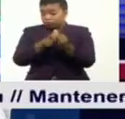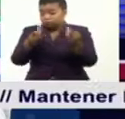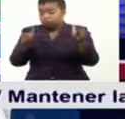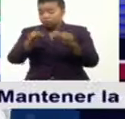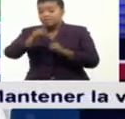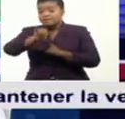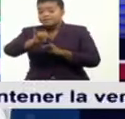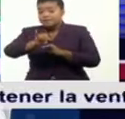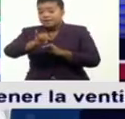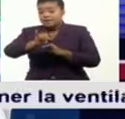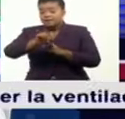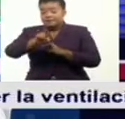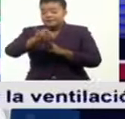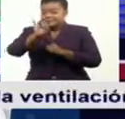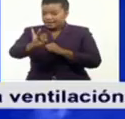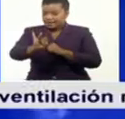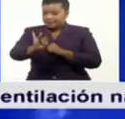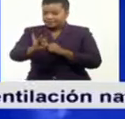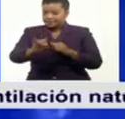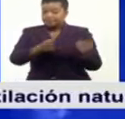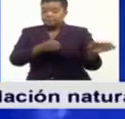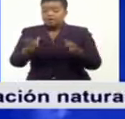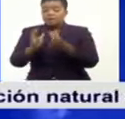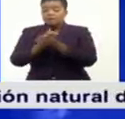17, Mayabeque 2,